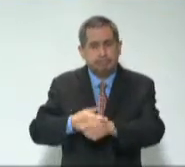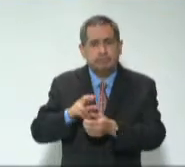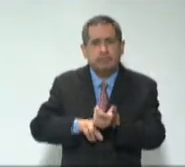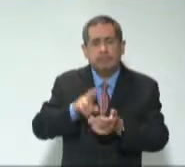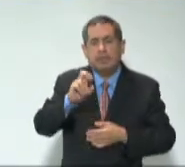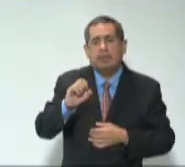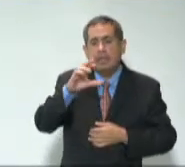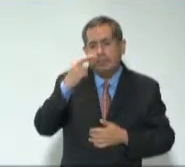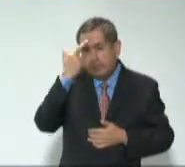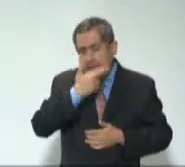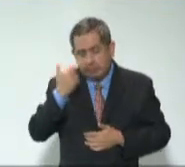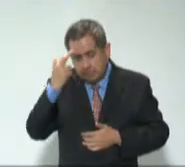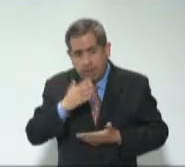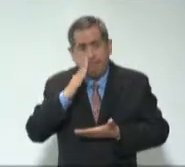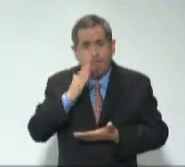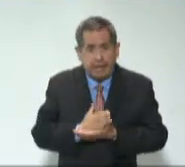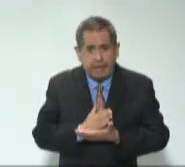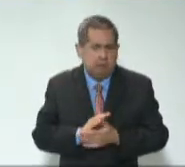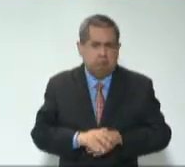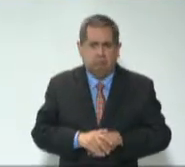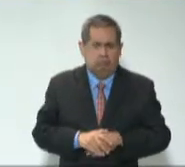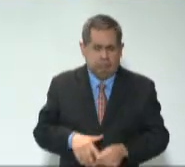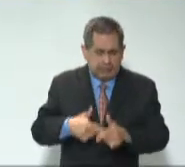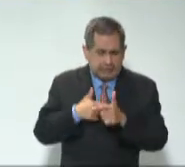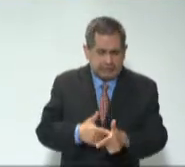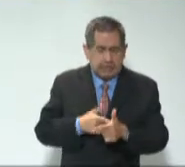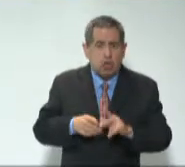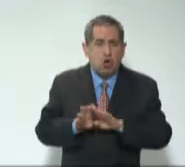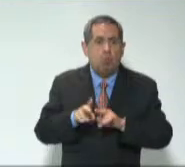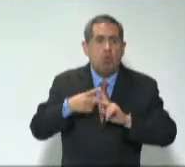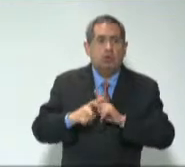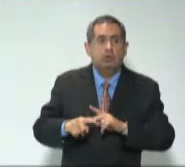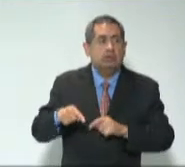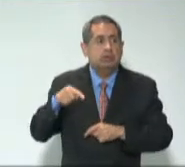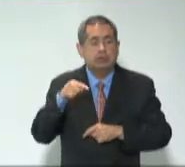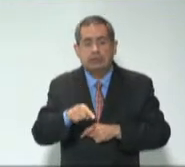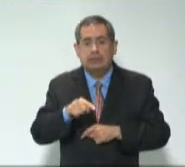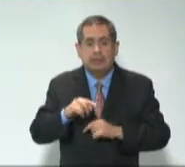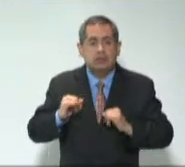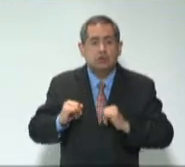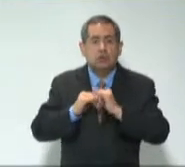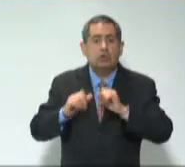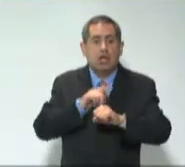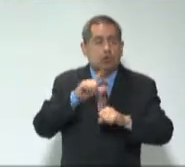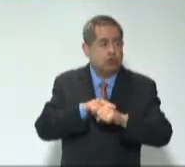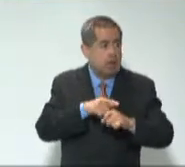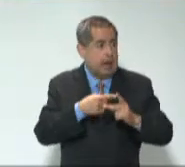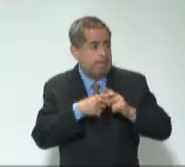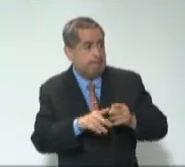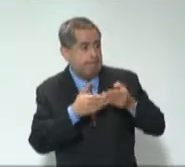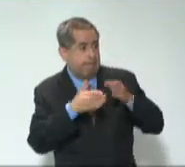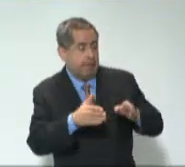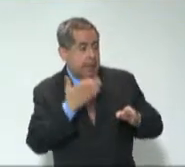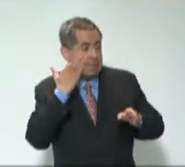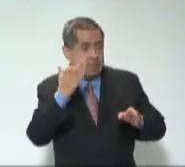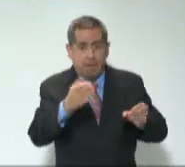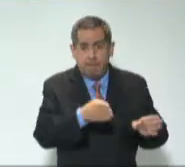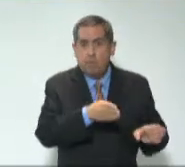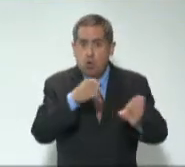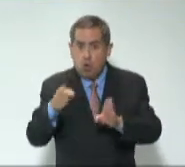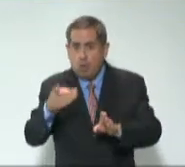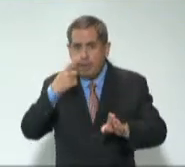revisión no ha parado así a partir de que el Instituto Nacional garante reanudó los plazos para la